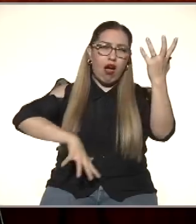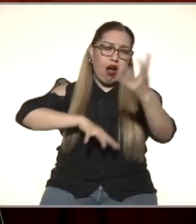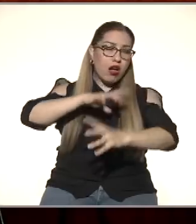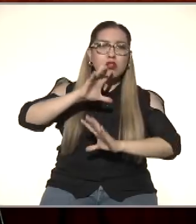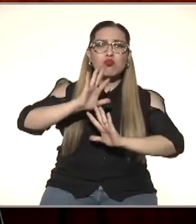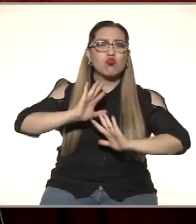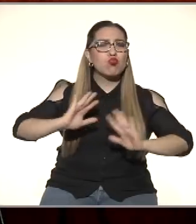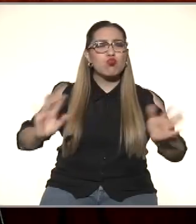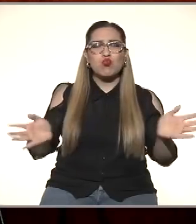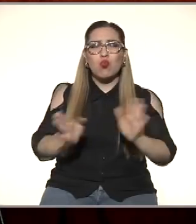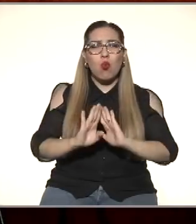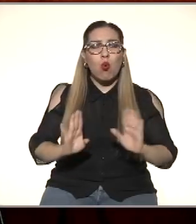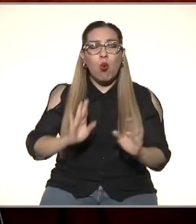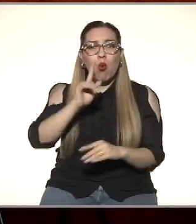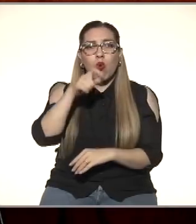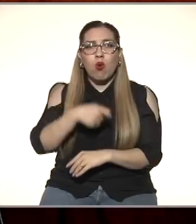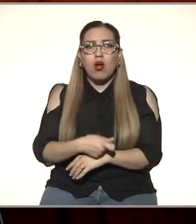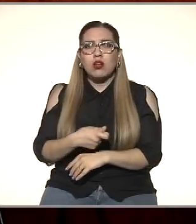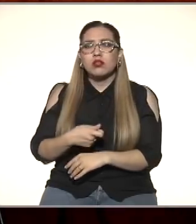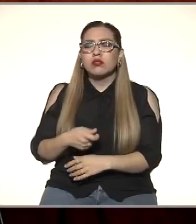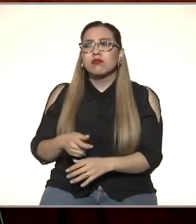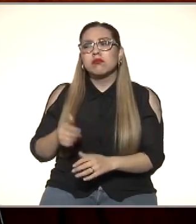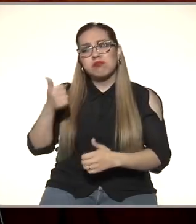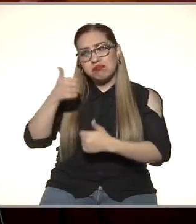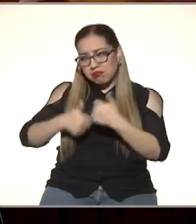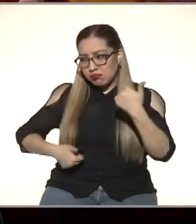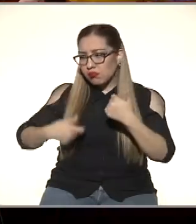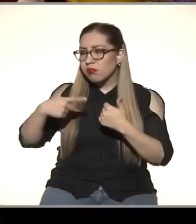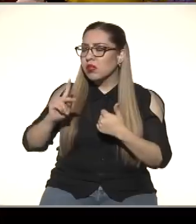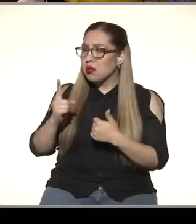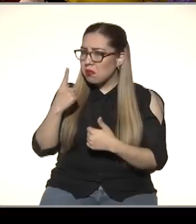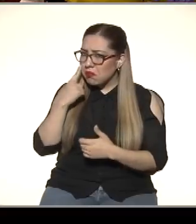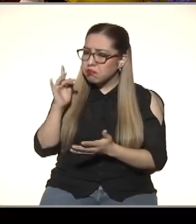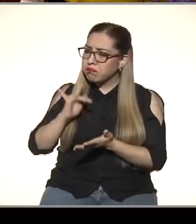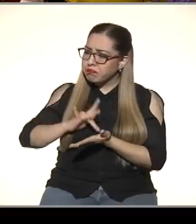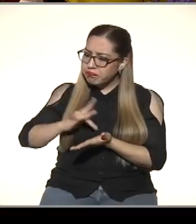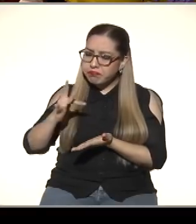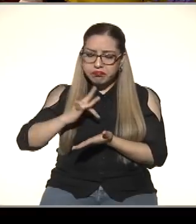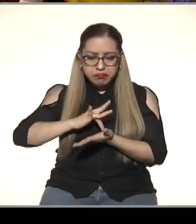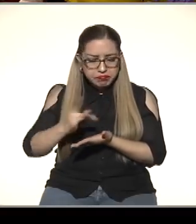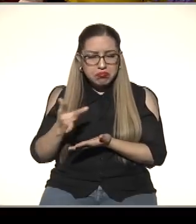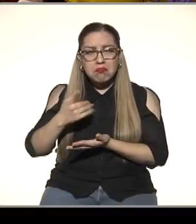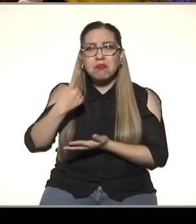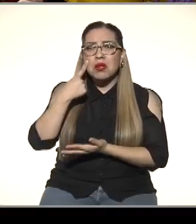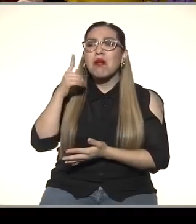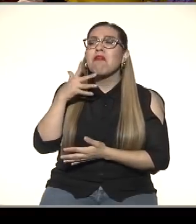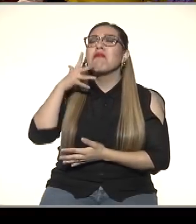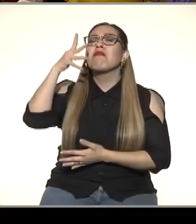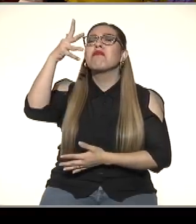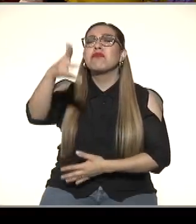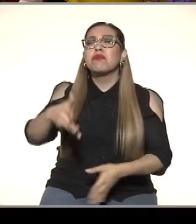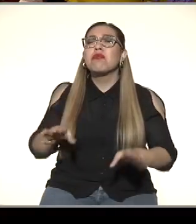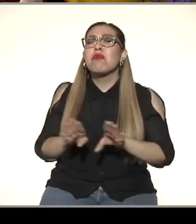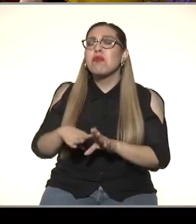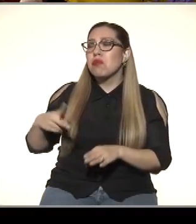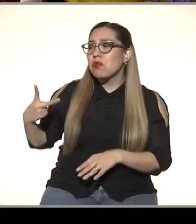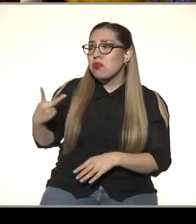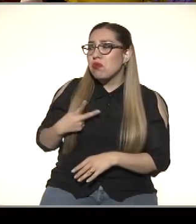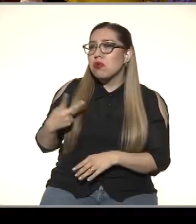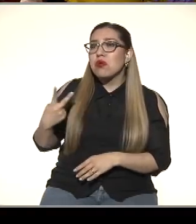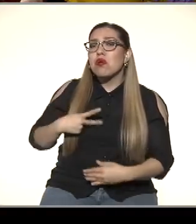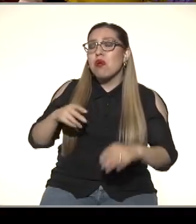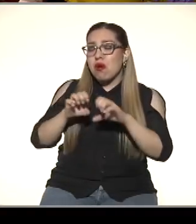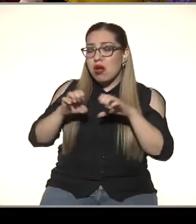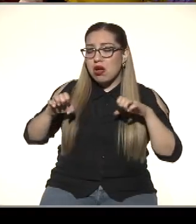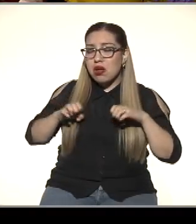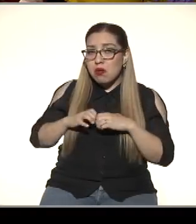da como agradecimiento por lo vivido y en miras en un futuro cómo vamos a quedar para el equipo que estamos formando